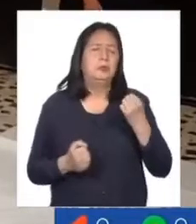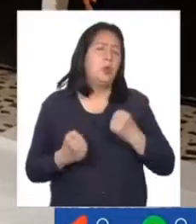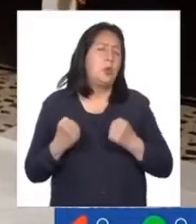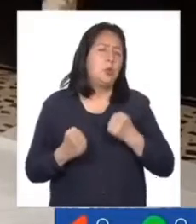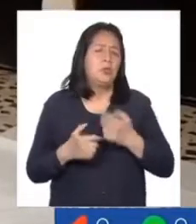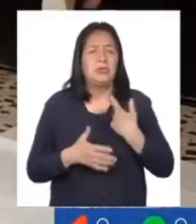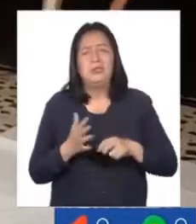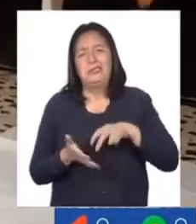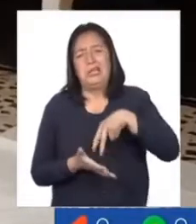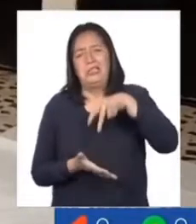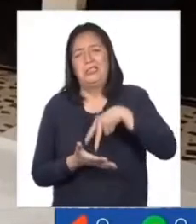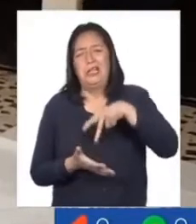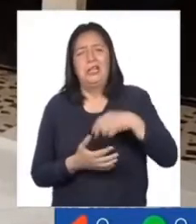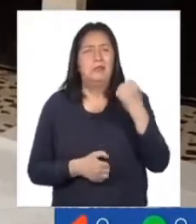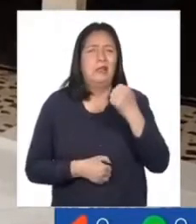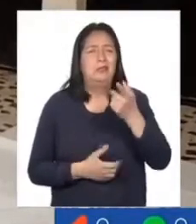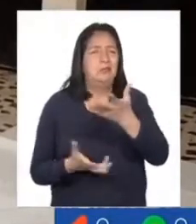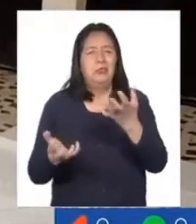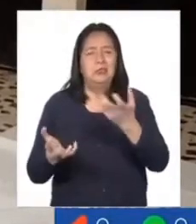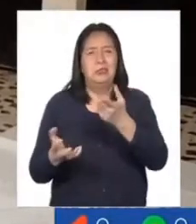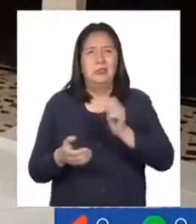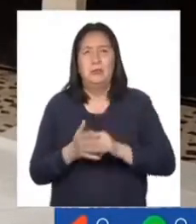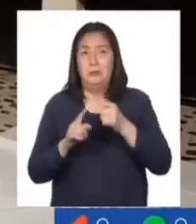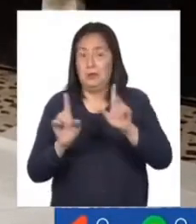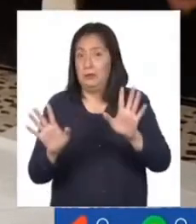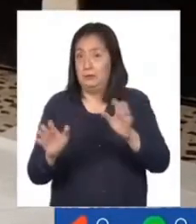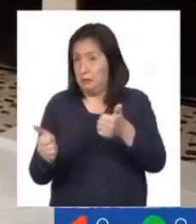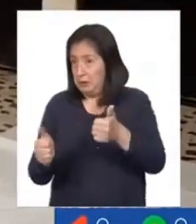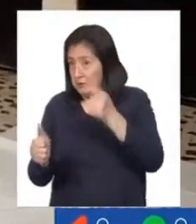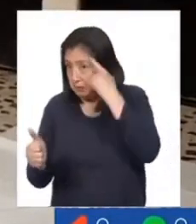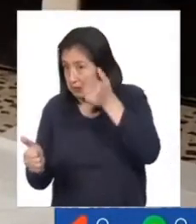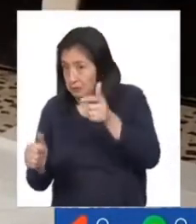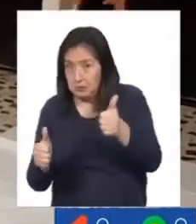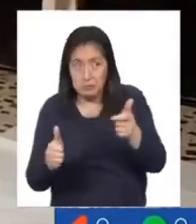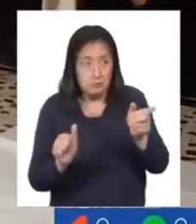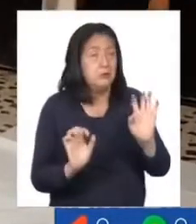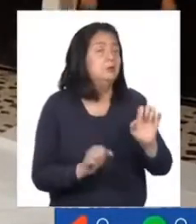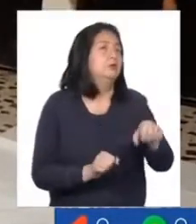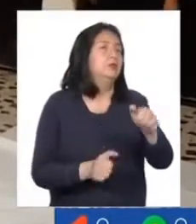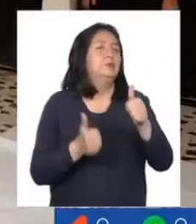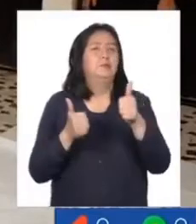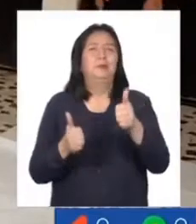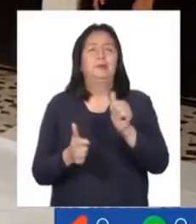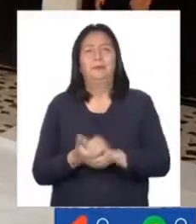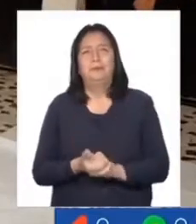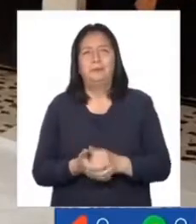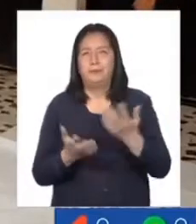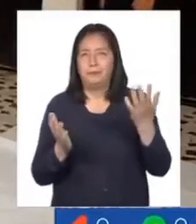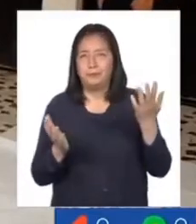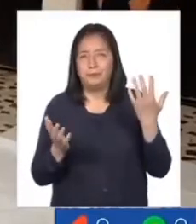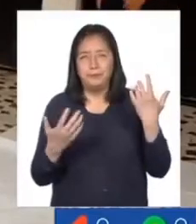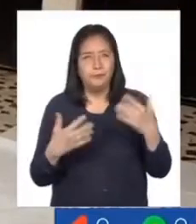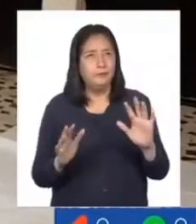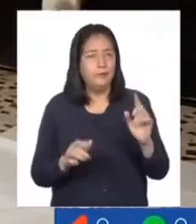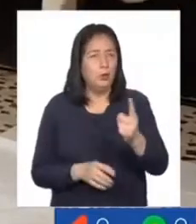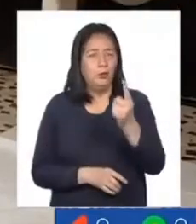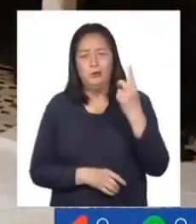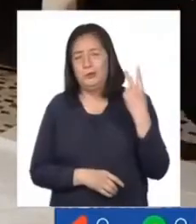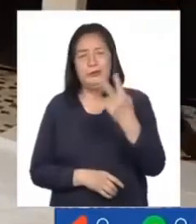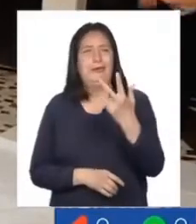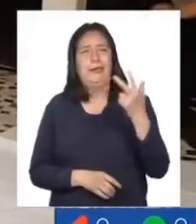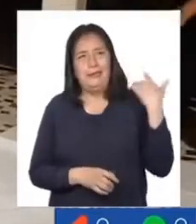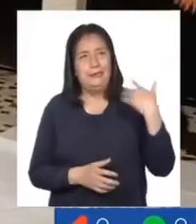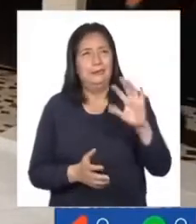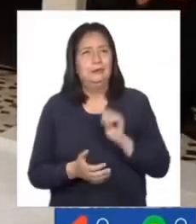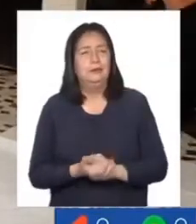correr, saltar, bailar, lo que nosotros deseemos. ¿Qué le parece? ¡Bien! ¡Excelente! Entonces, dos,